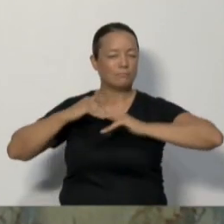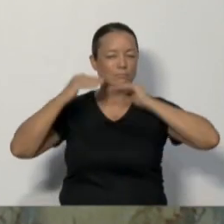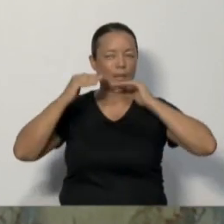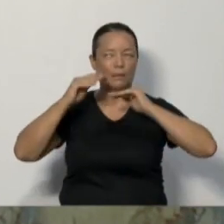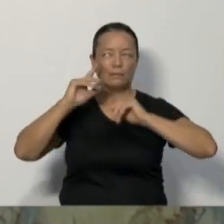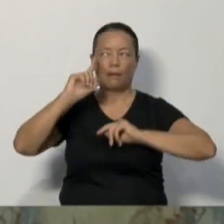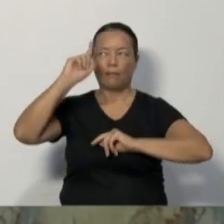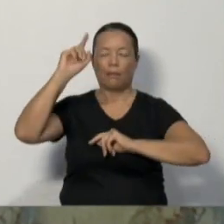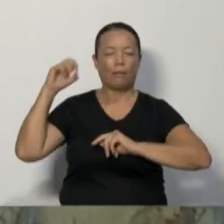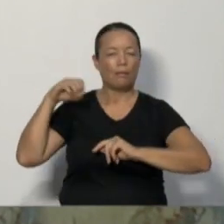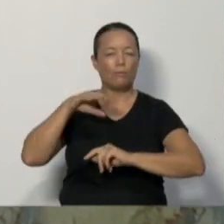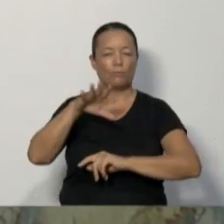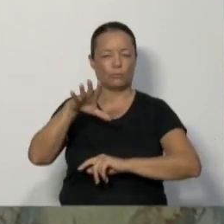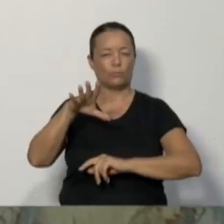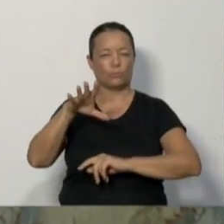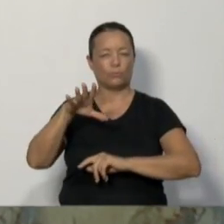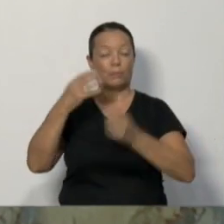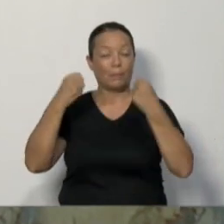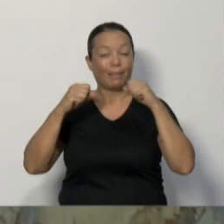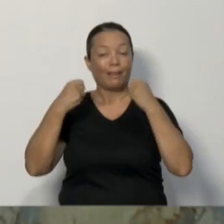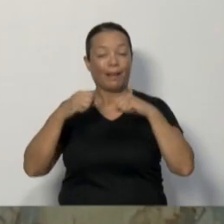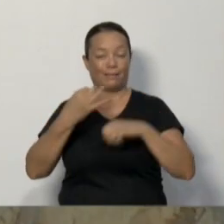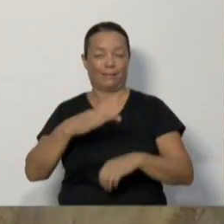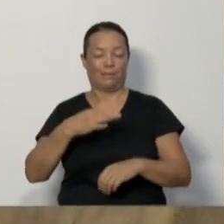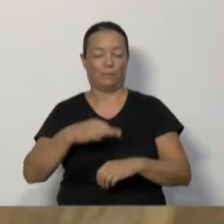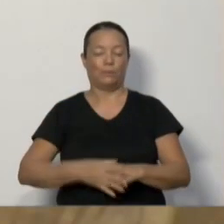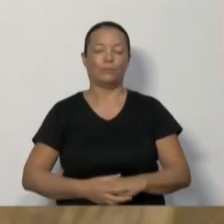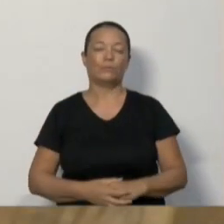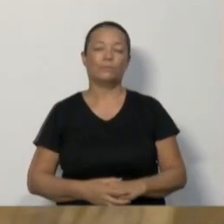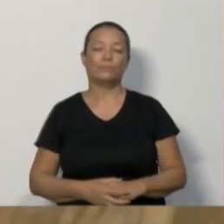luz para ponerlas en práctica.